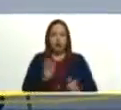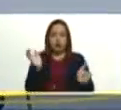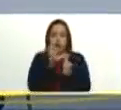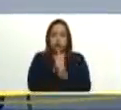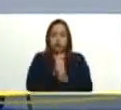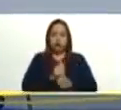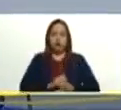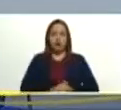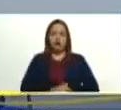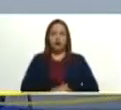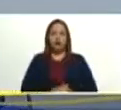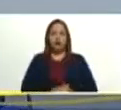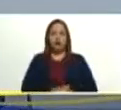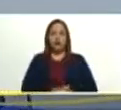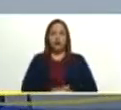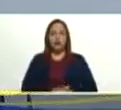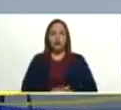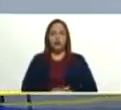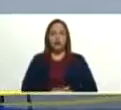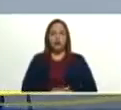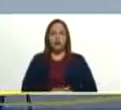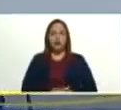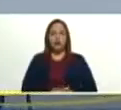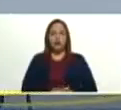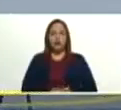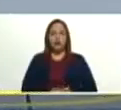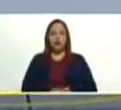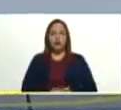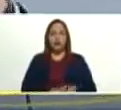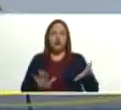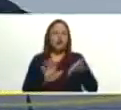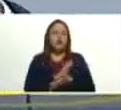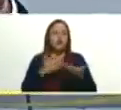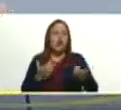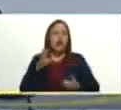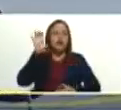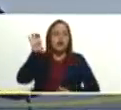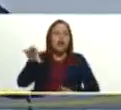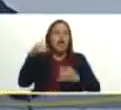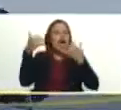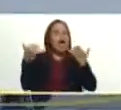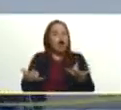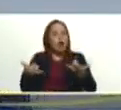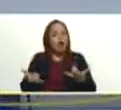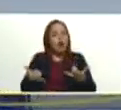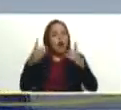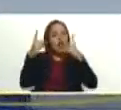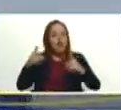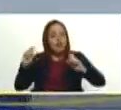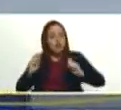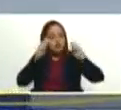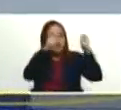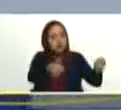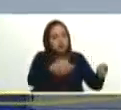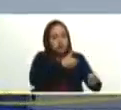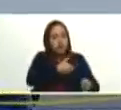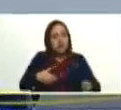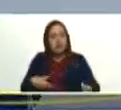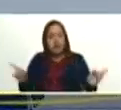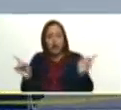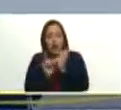The country which would be the next pro tempore president. Acerca de a qué país le corresponde la presidencia pro tempore